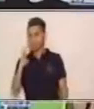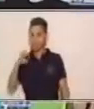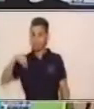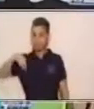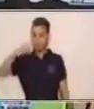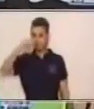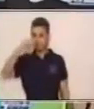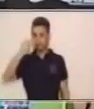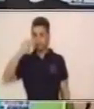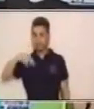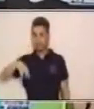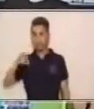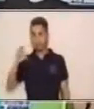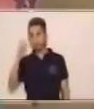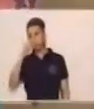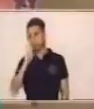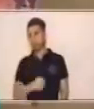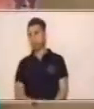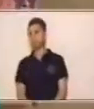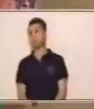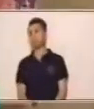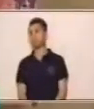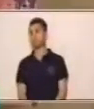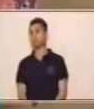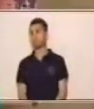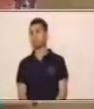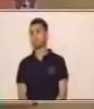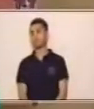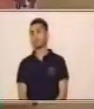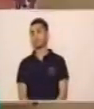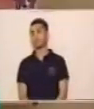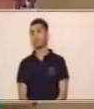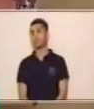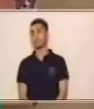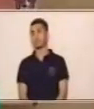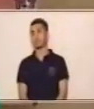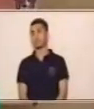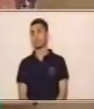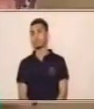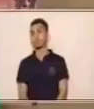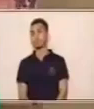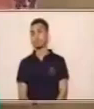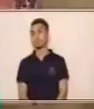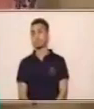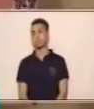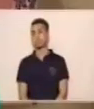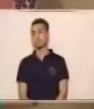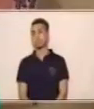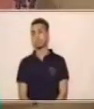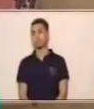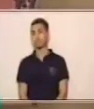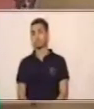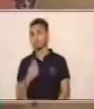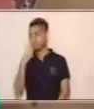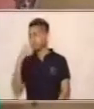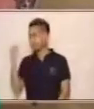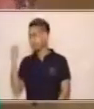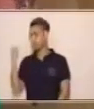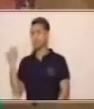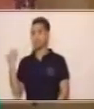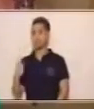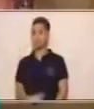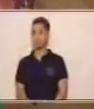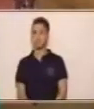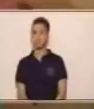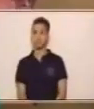4/7. Correcto, 4/7. Busquemos acá 4/7. ¿Dónde está? ¿Ya la viste tú? Yo